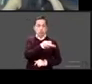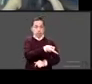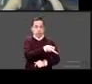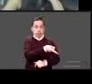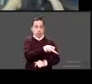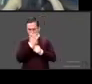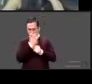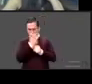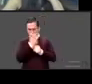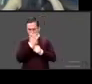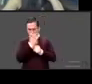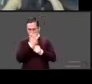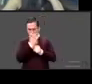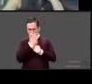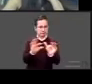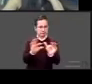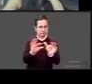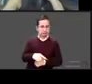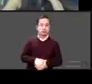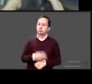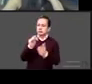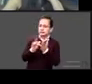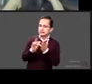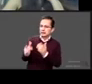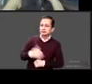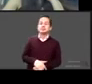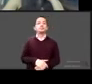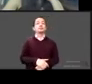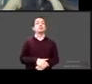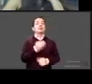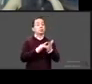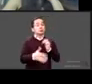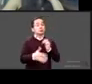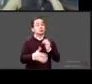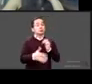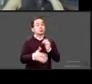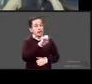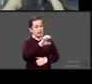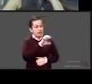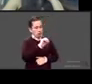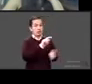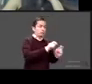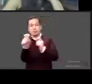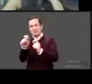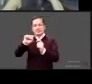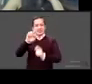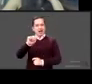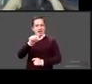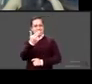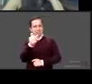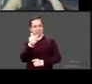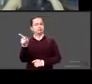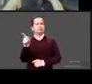gracias. Muchas gracias, Leo. Antes de pasarle la palabra a Sara, nada más compartir con ustedes